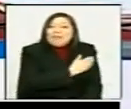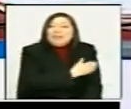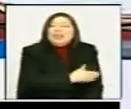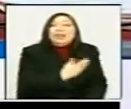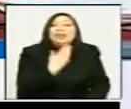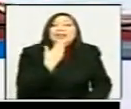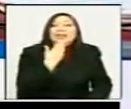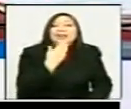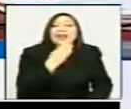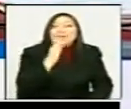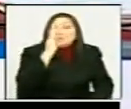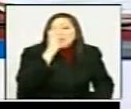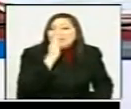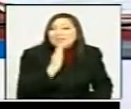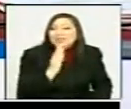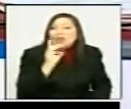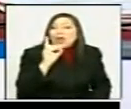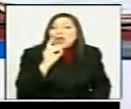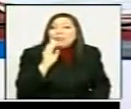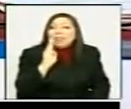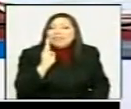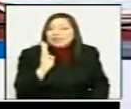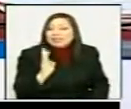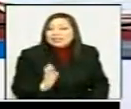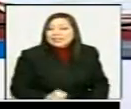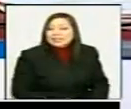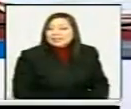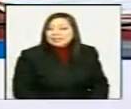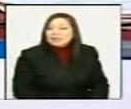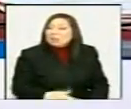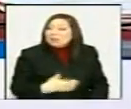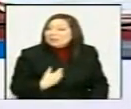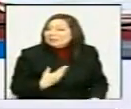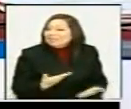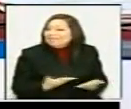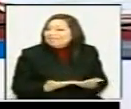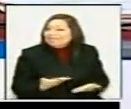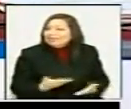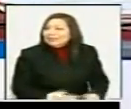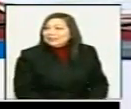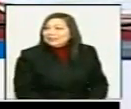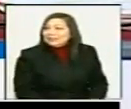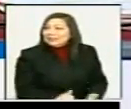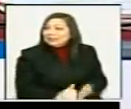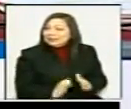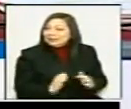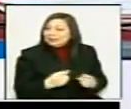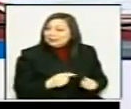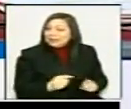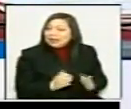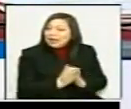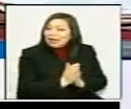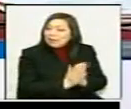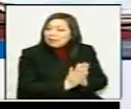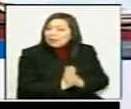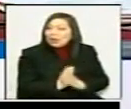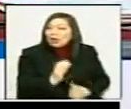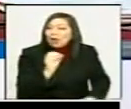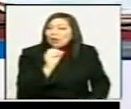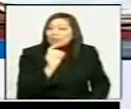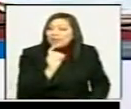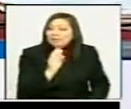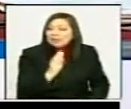Odebrecht. La conclusión no puede ser otra, que hemos tenido que luchar contra